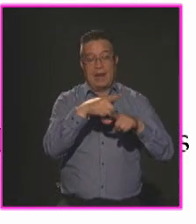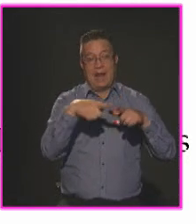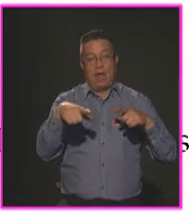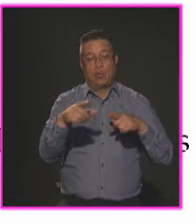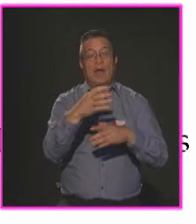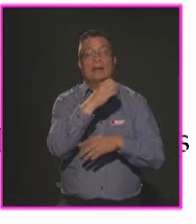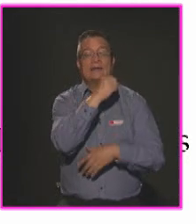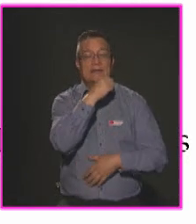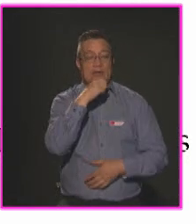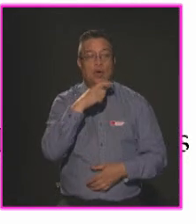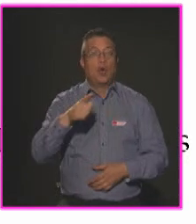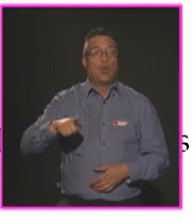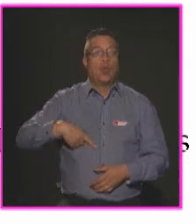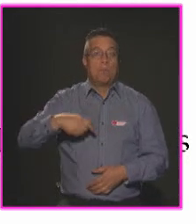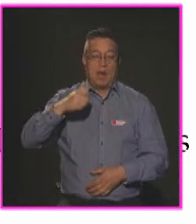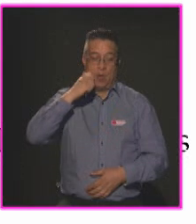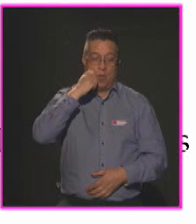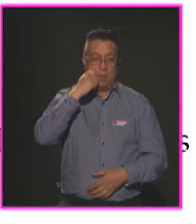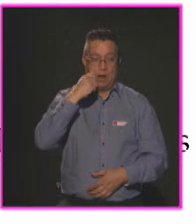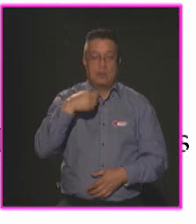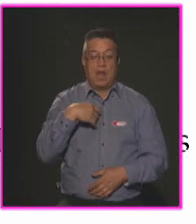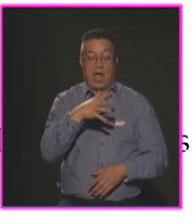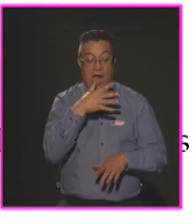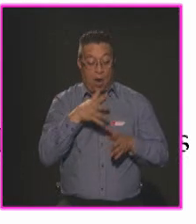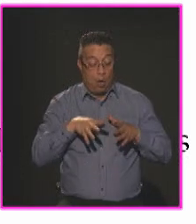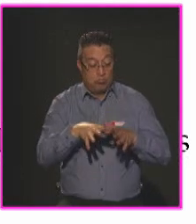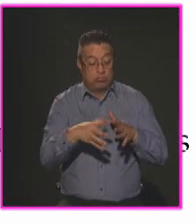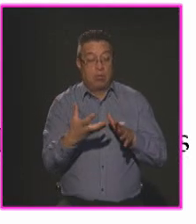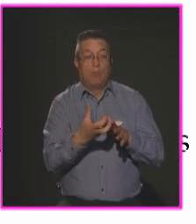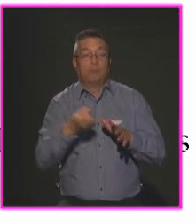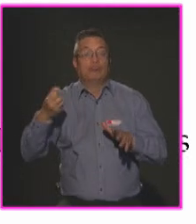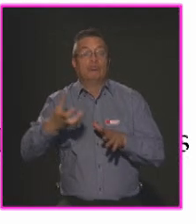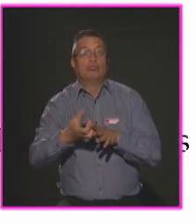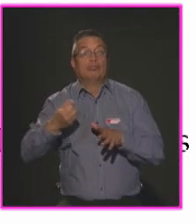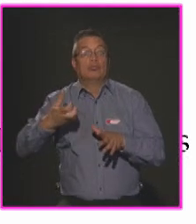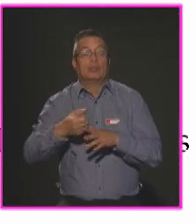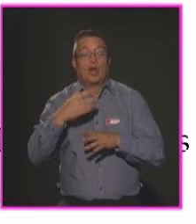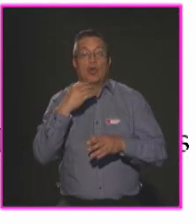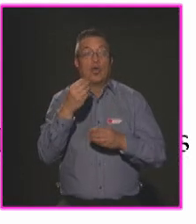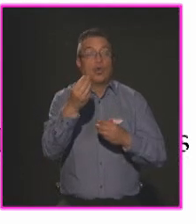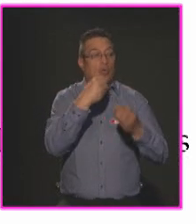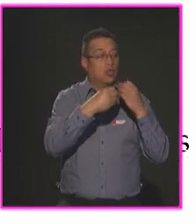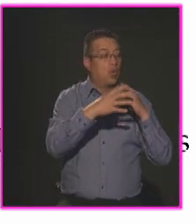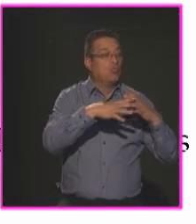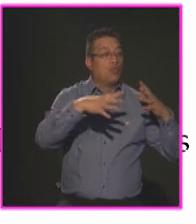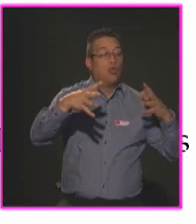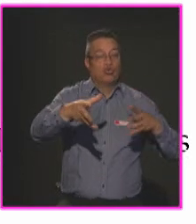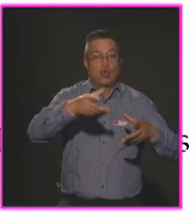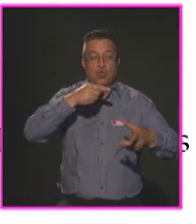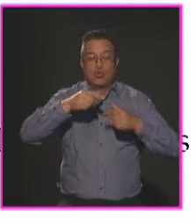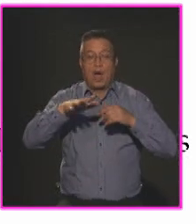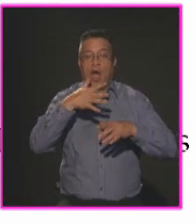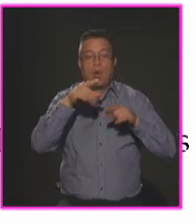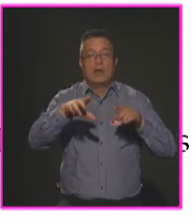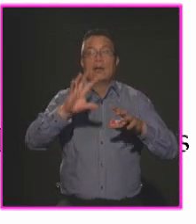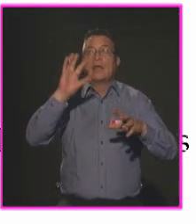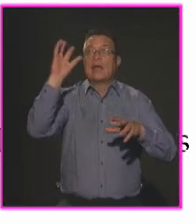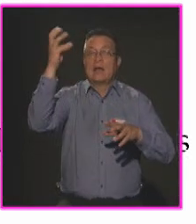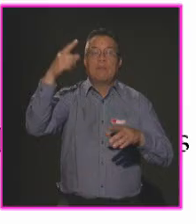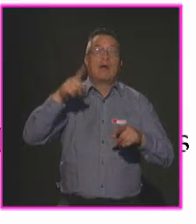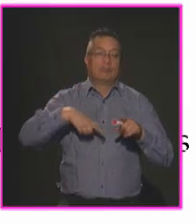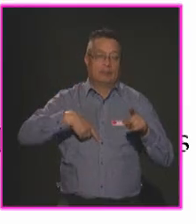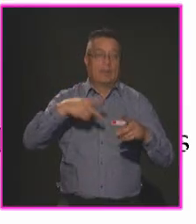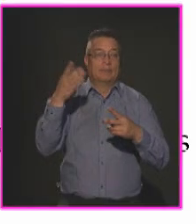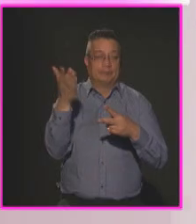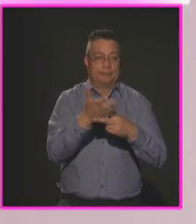por causas humanas, más que nada los desvíos y el exceso del consumo, junto con un poquito con la parte climática. Pero ahí se pudo ver que en realidad antes